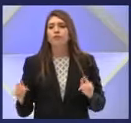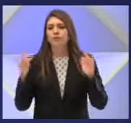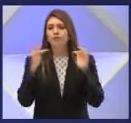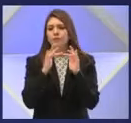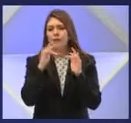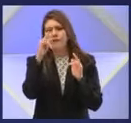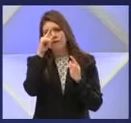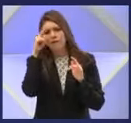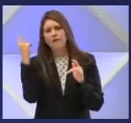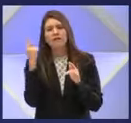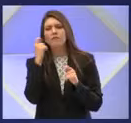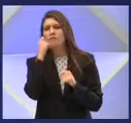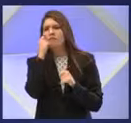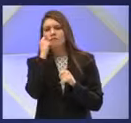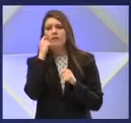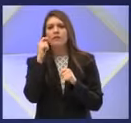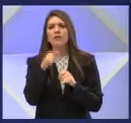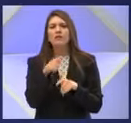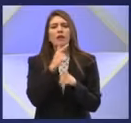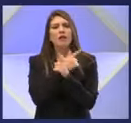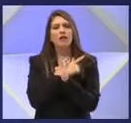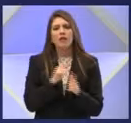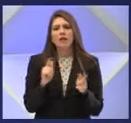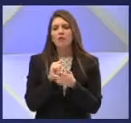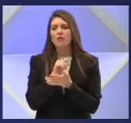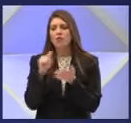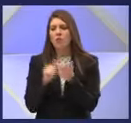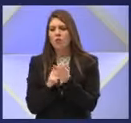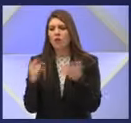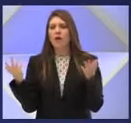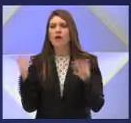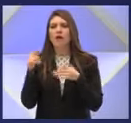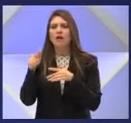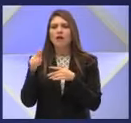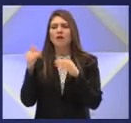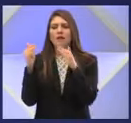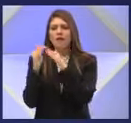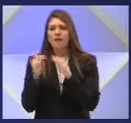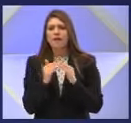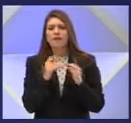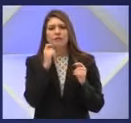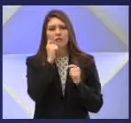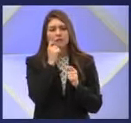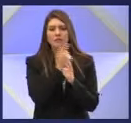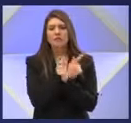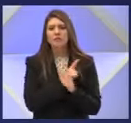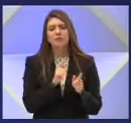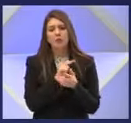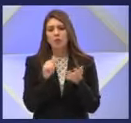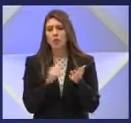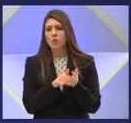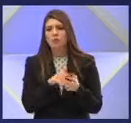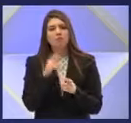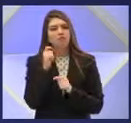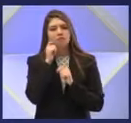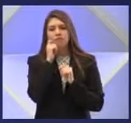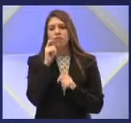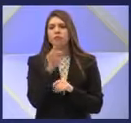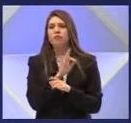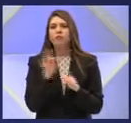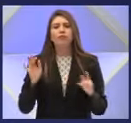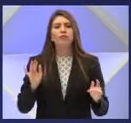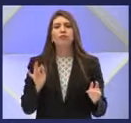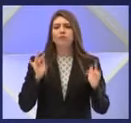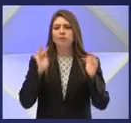cualquier hogar cualquier casa cualquier localidad directamente este es